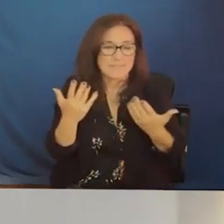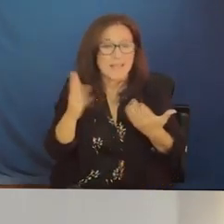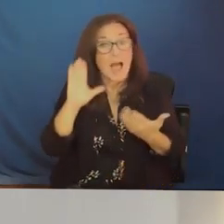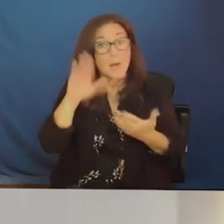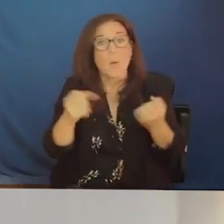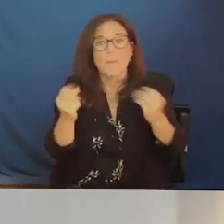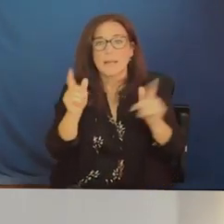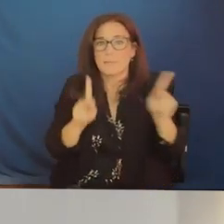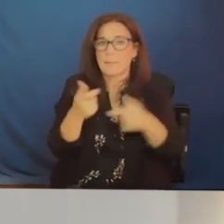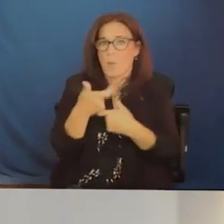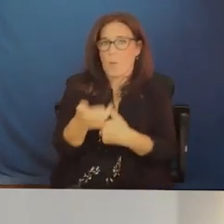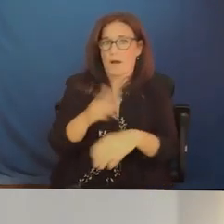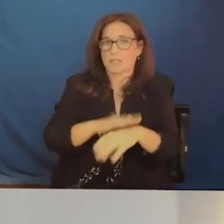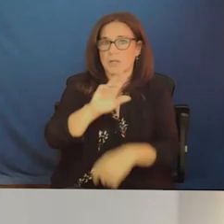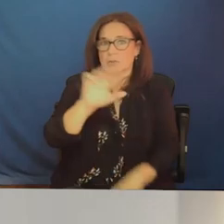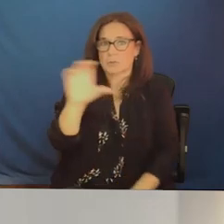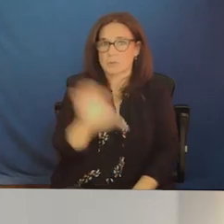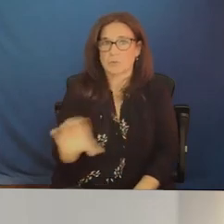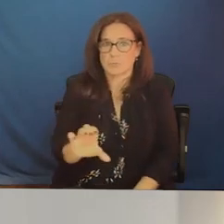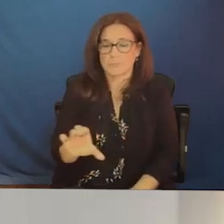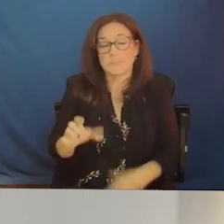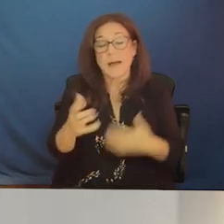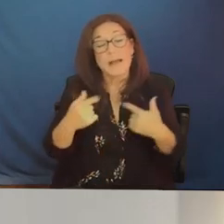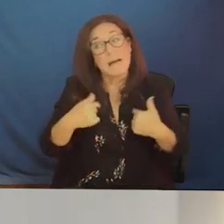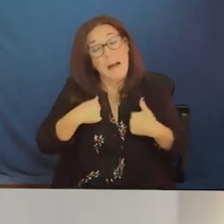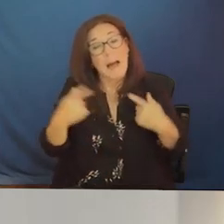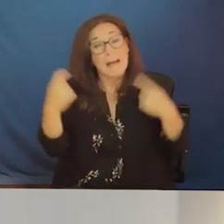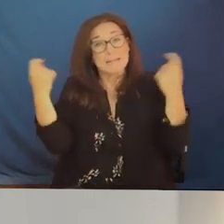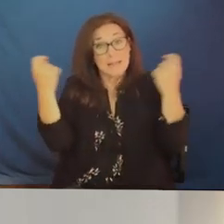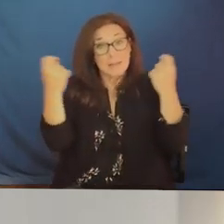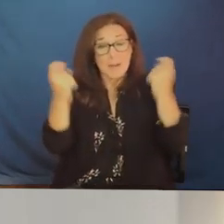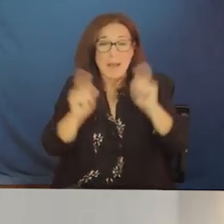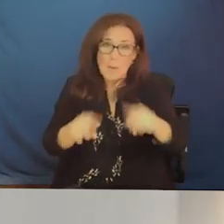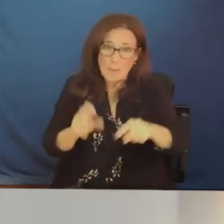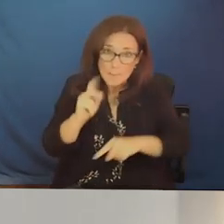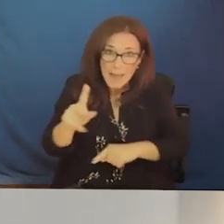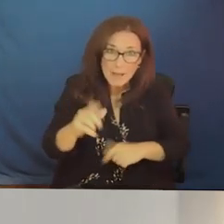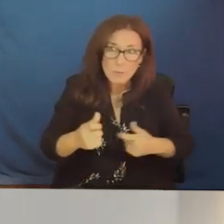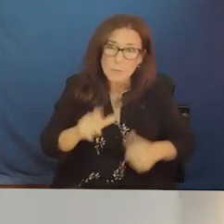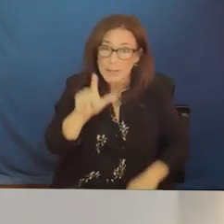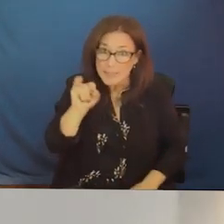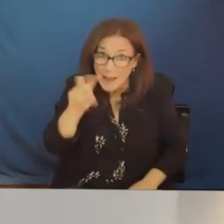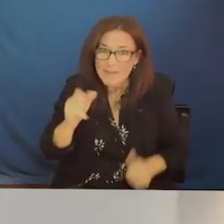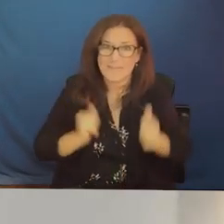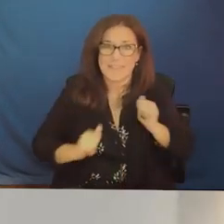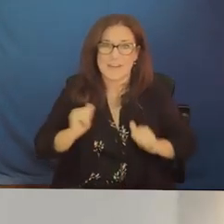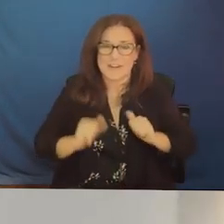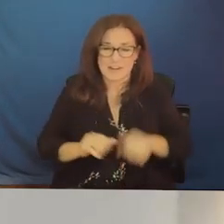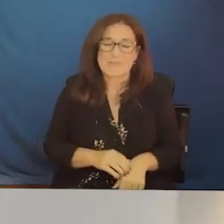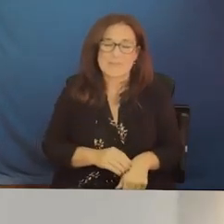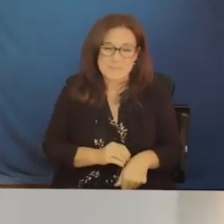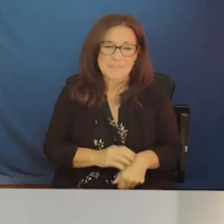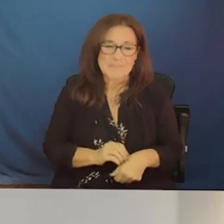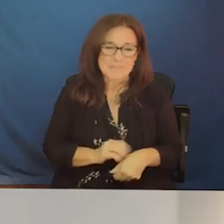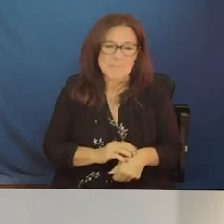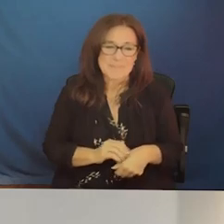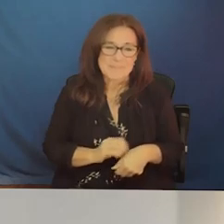zoom así celebramos el regreso de las artes escénicas en vivo y también me complace